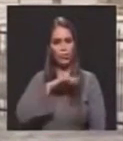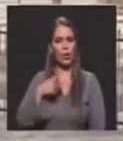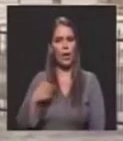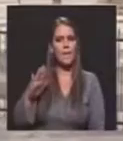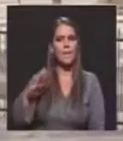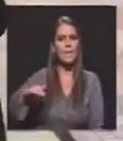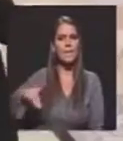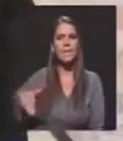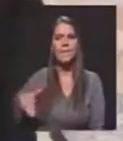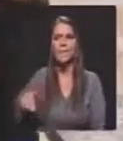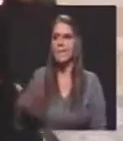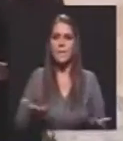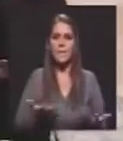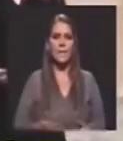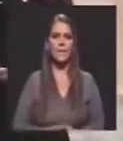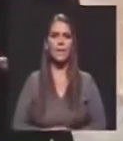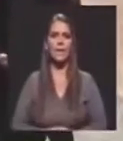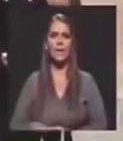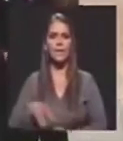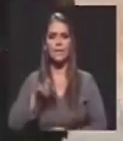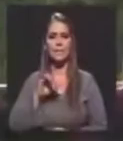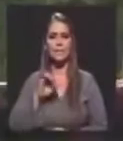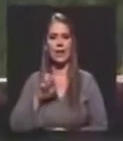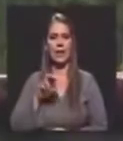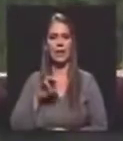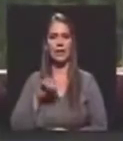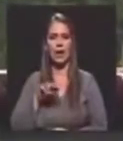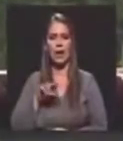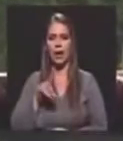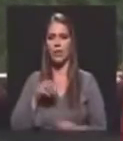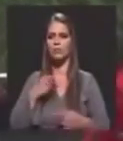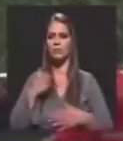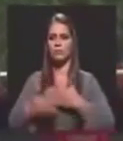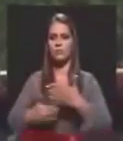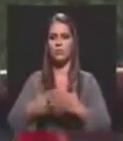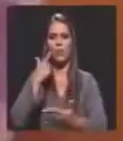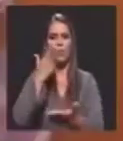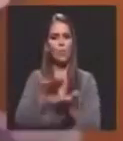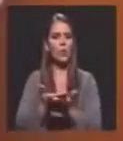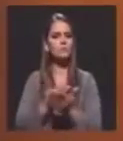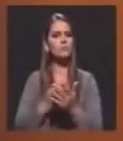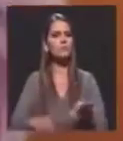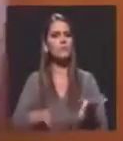momento Antioquia no se ha pronunciado para Peinado. Esta propuesta que pondrá en marcha es muy importante para el